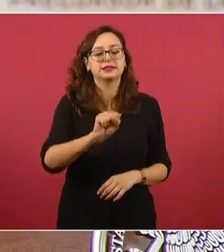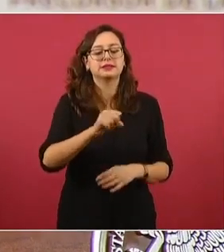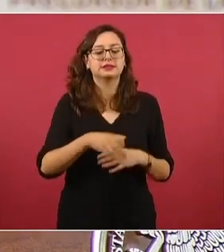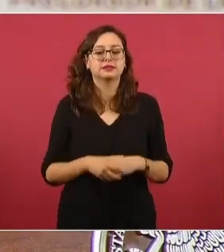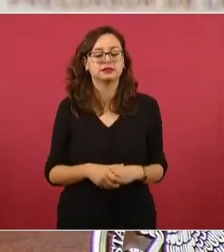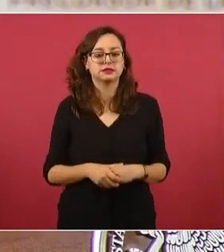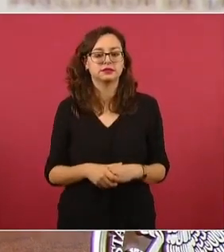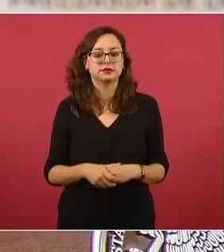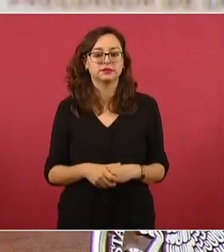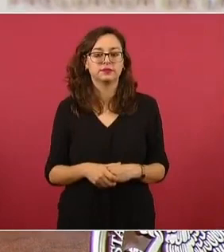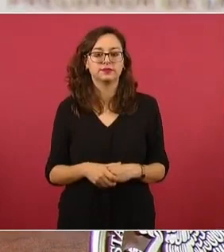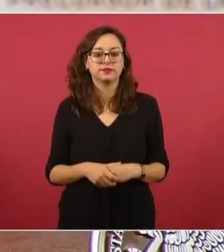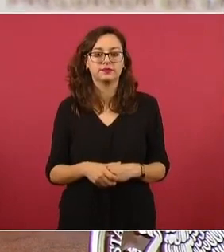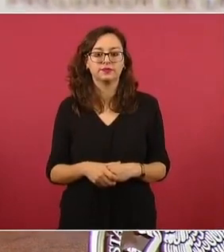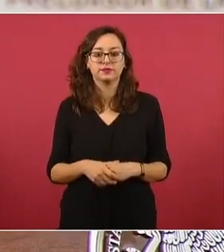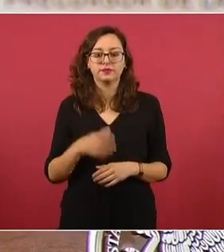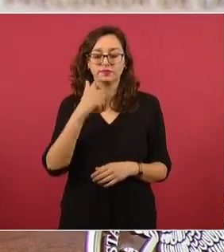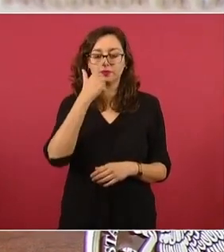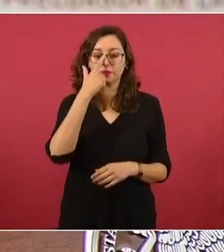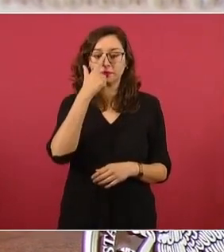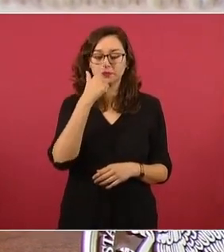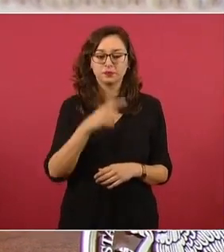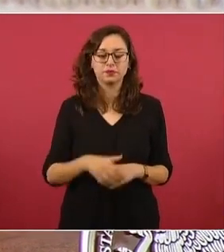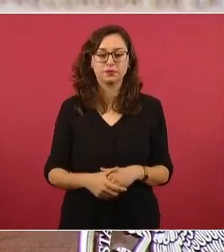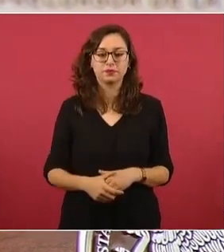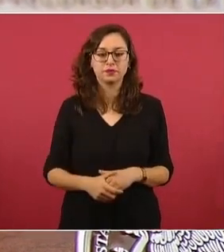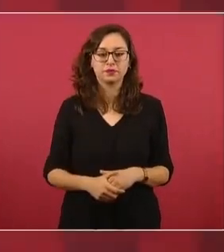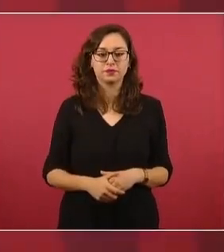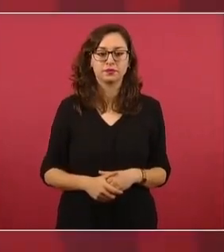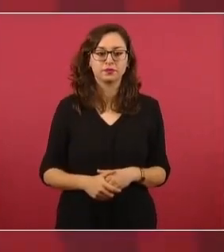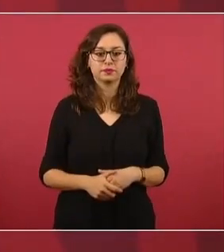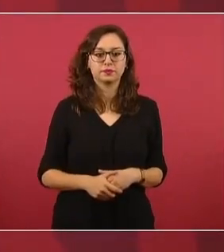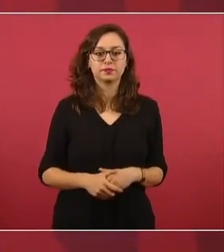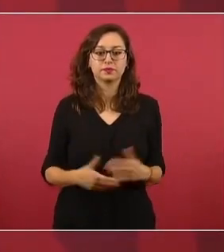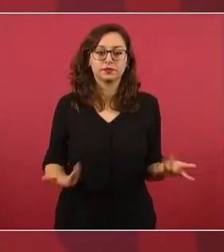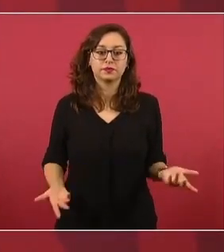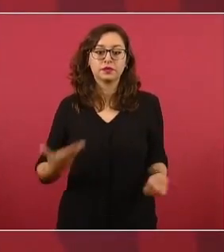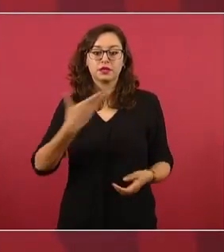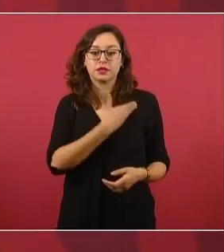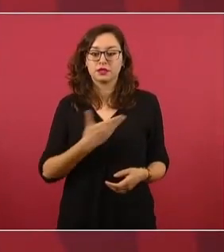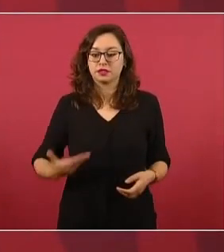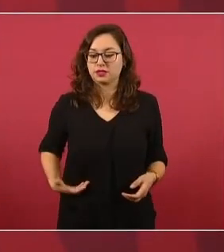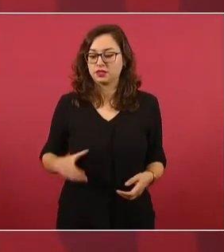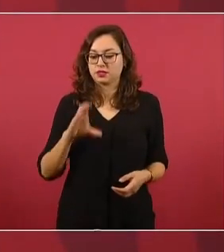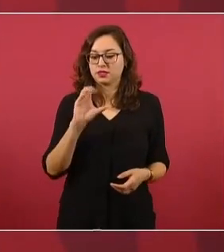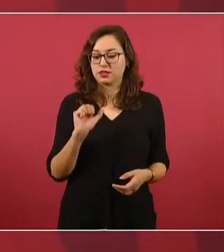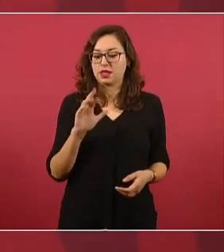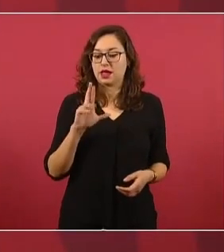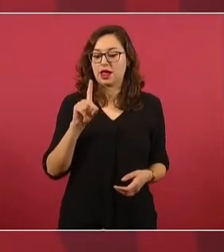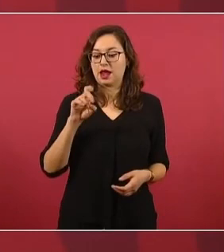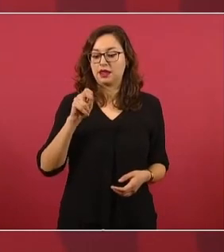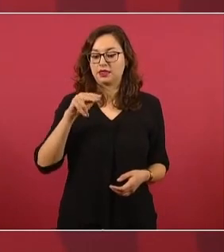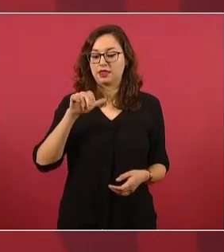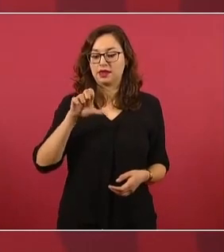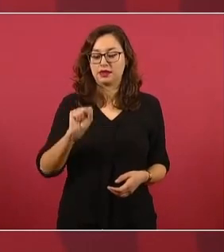entregan una resolución con el presidente Cárdenas,